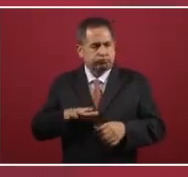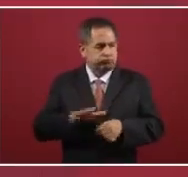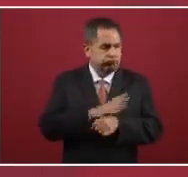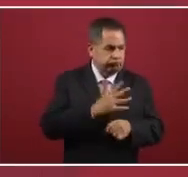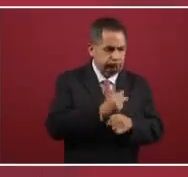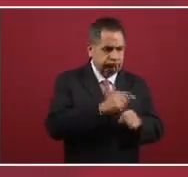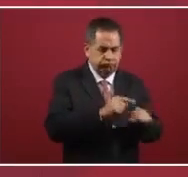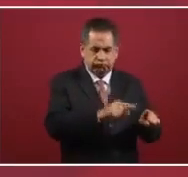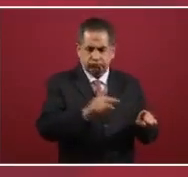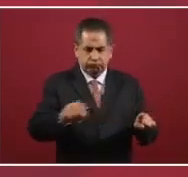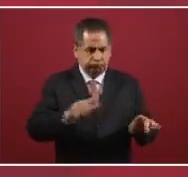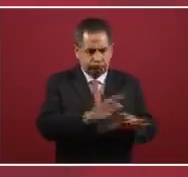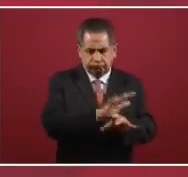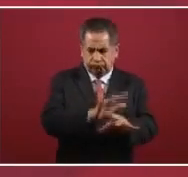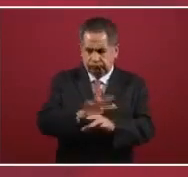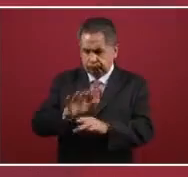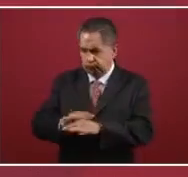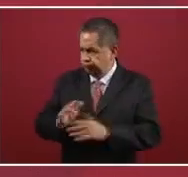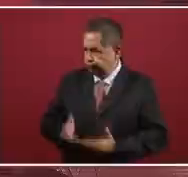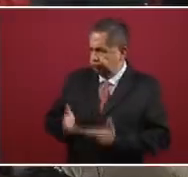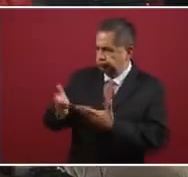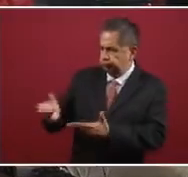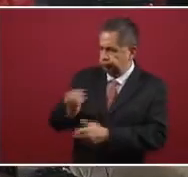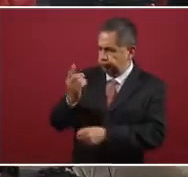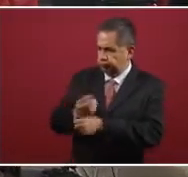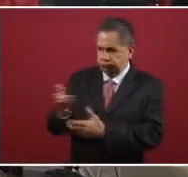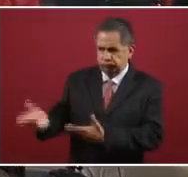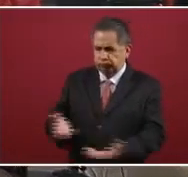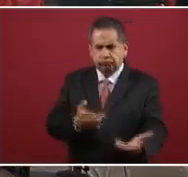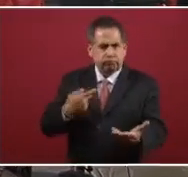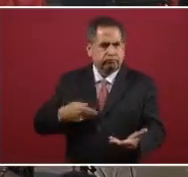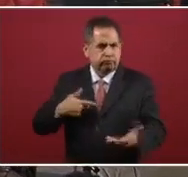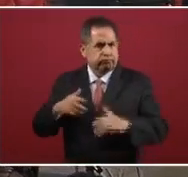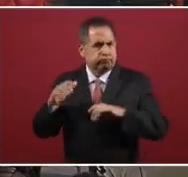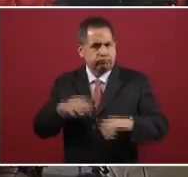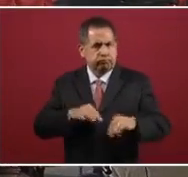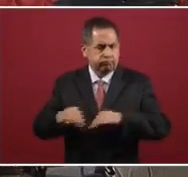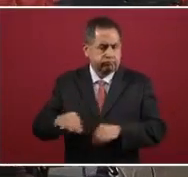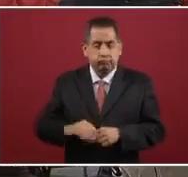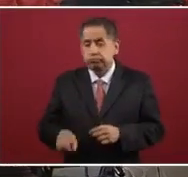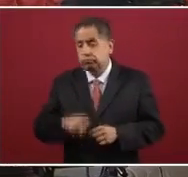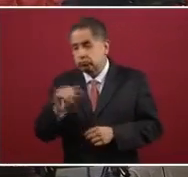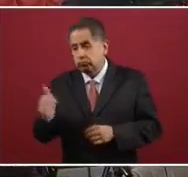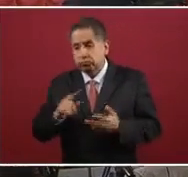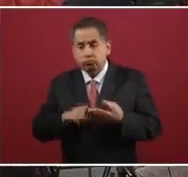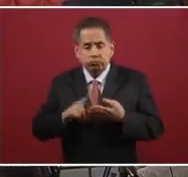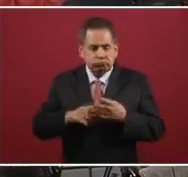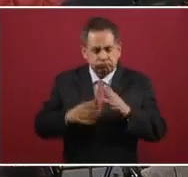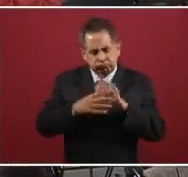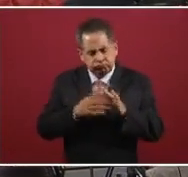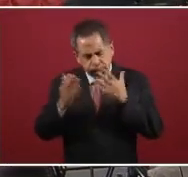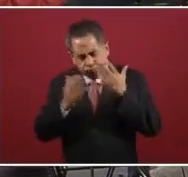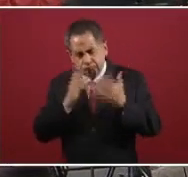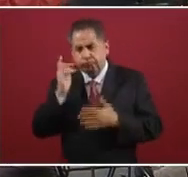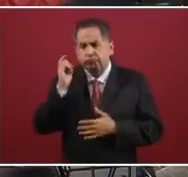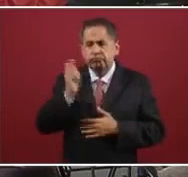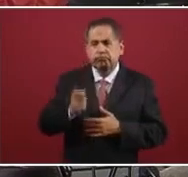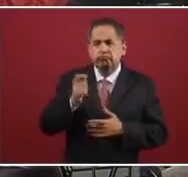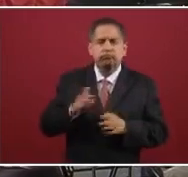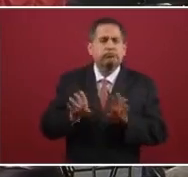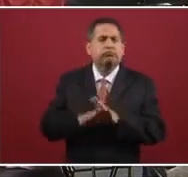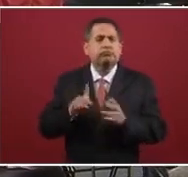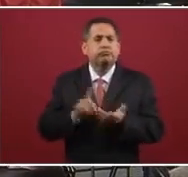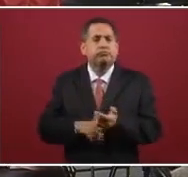que haya oportunidades en el país. Pero también hay un tema que ha sido muy estudiado en la literatura económica, que se refiere a si